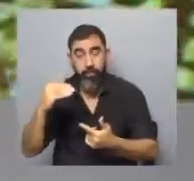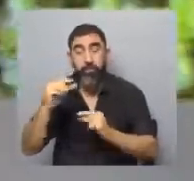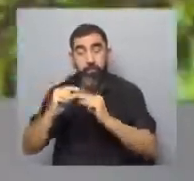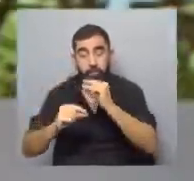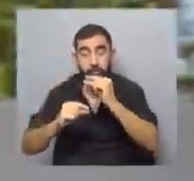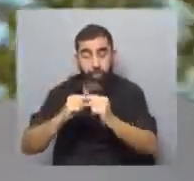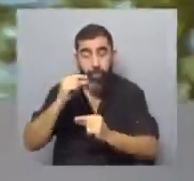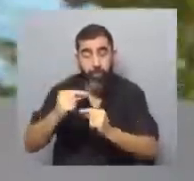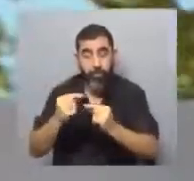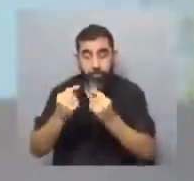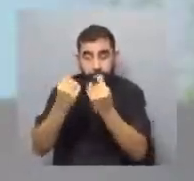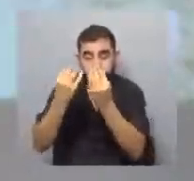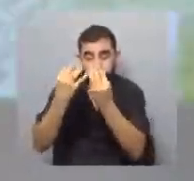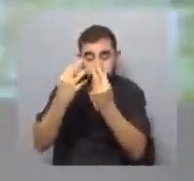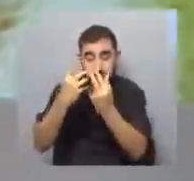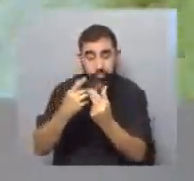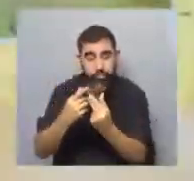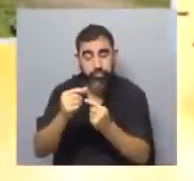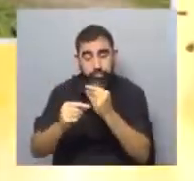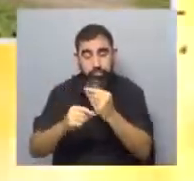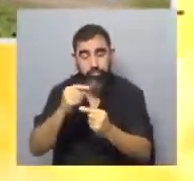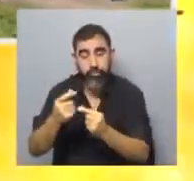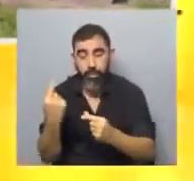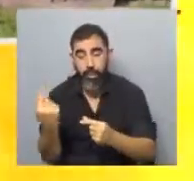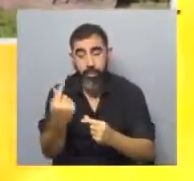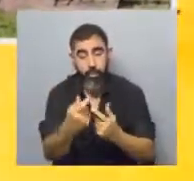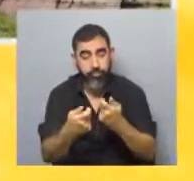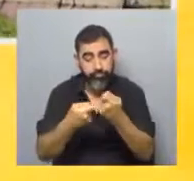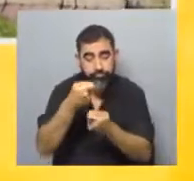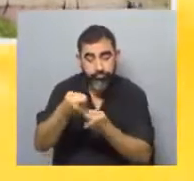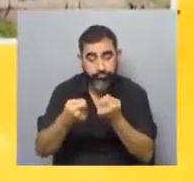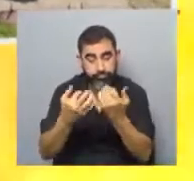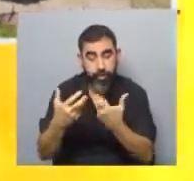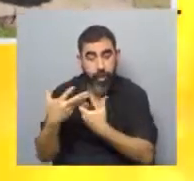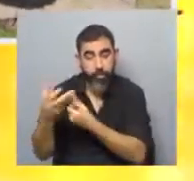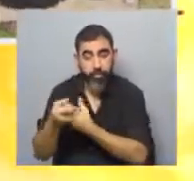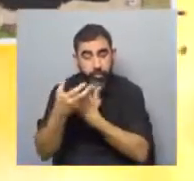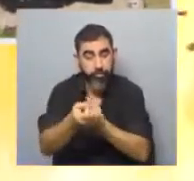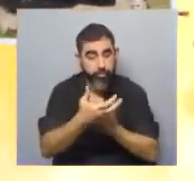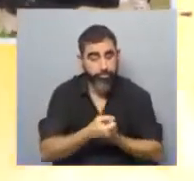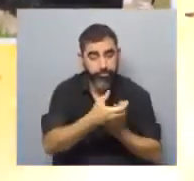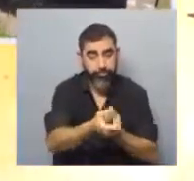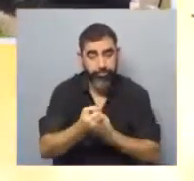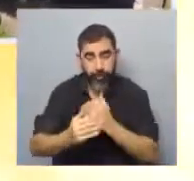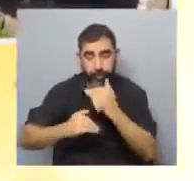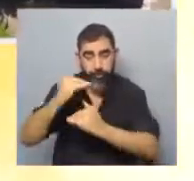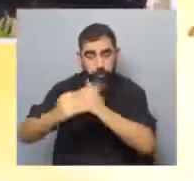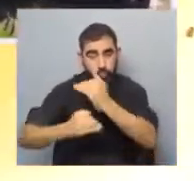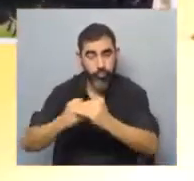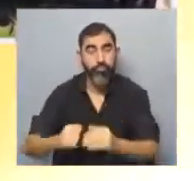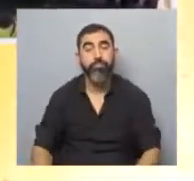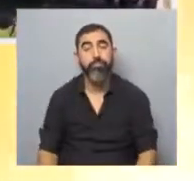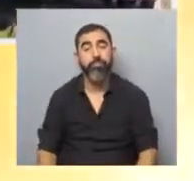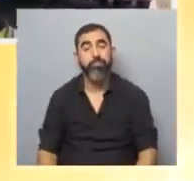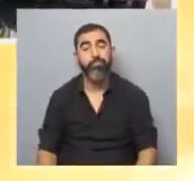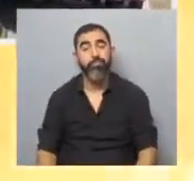empiezan a armar ese puzzle, ¿verdad?, entre ellos, a apoyarse unos a otros para desarrollar. Helga, vamos